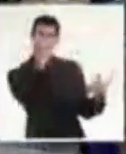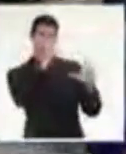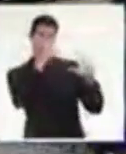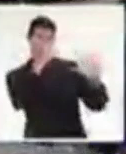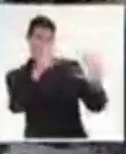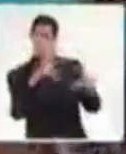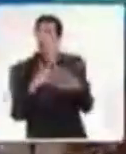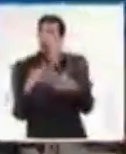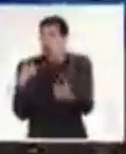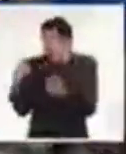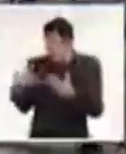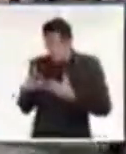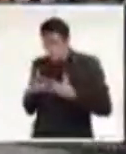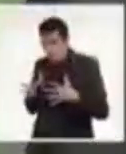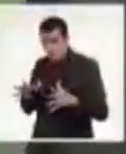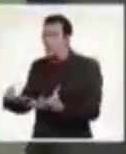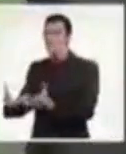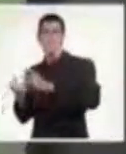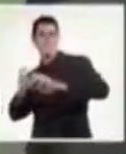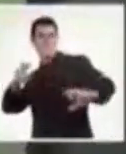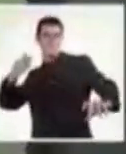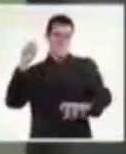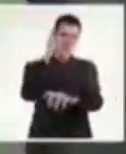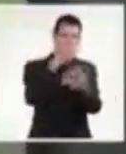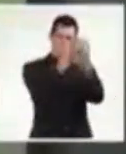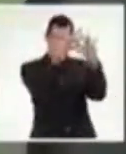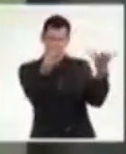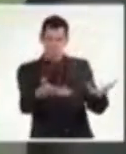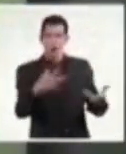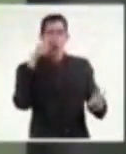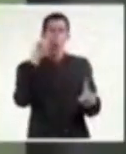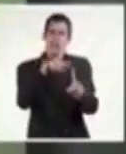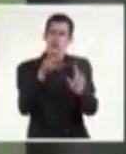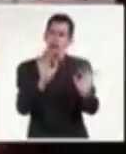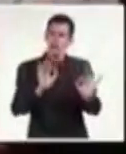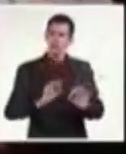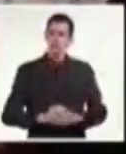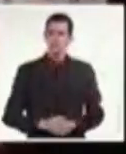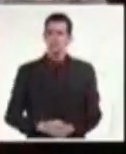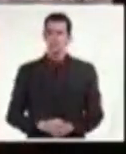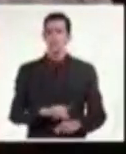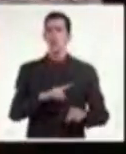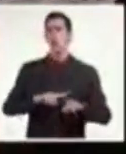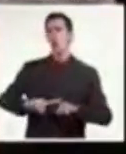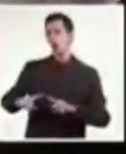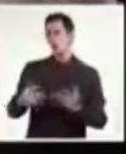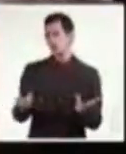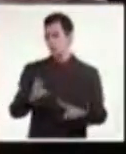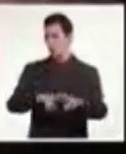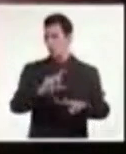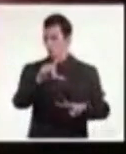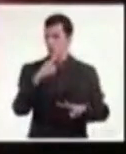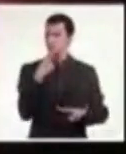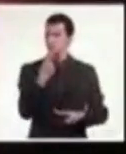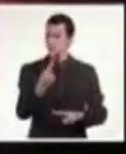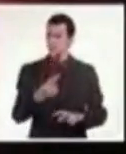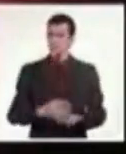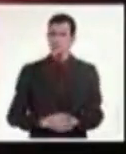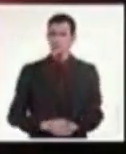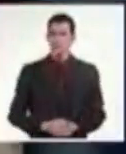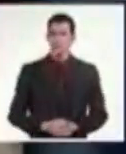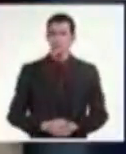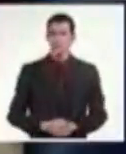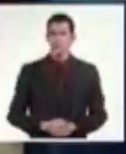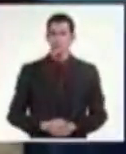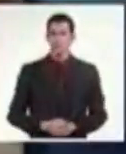similar aconteció en la provincia de Holguín, donde a través de estos grupos de Telegram se convocaba a incendiar establecimientos